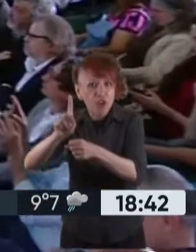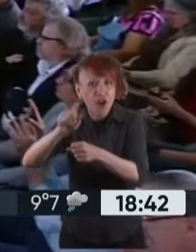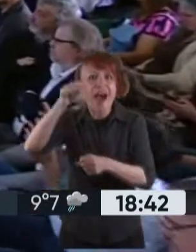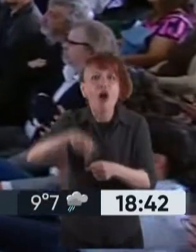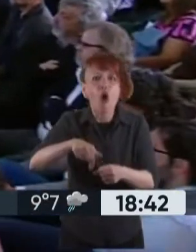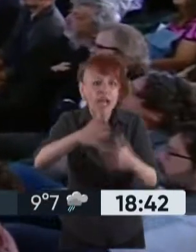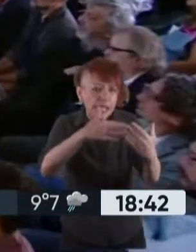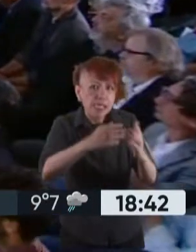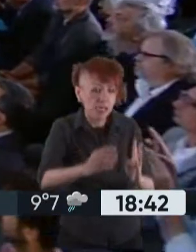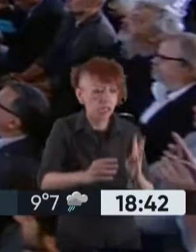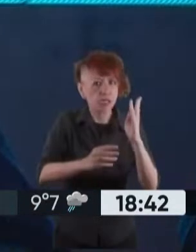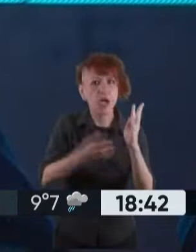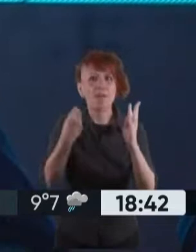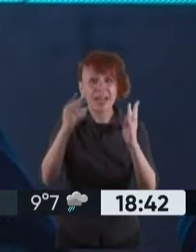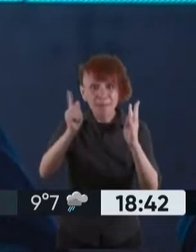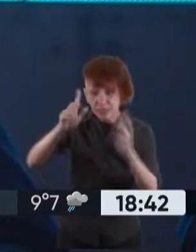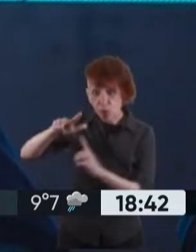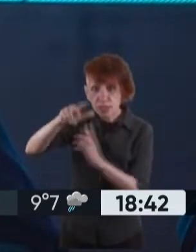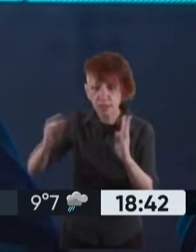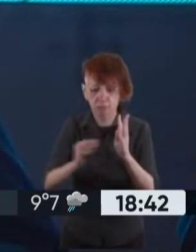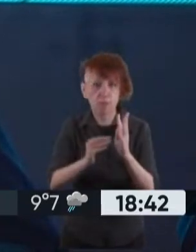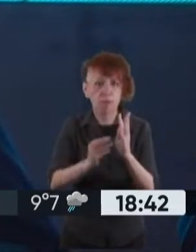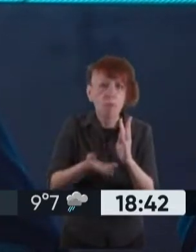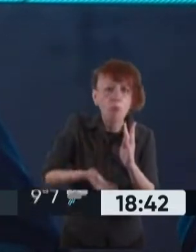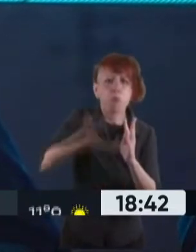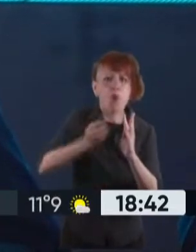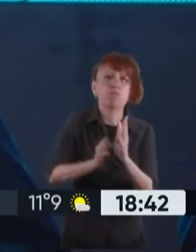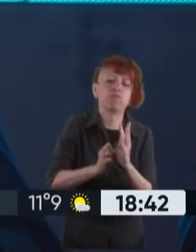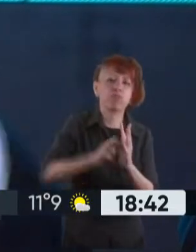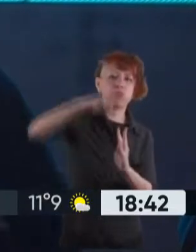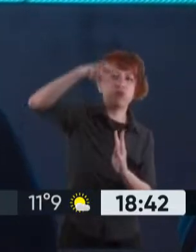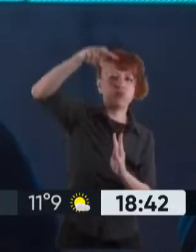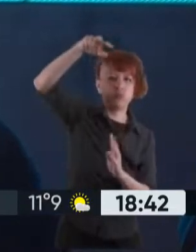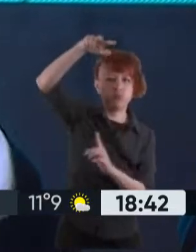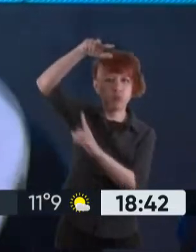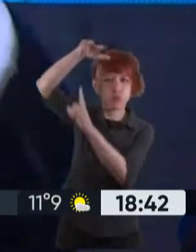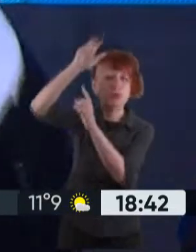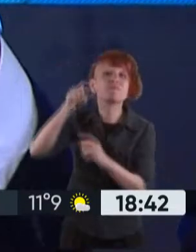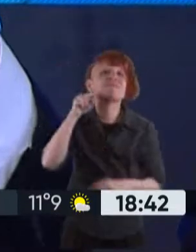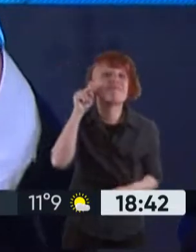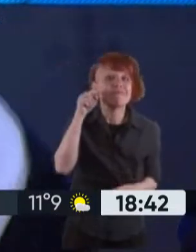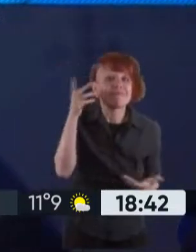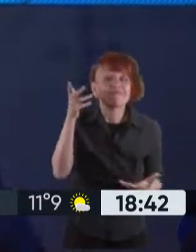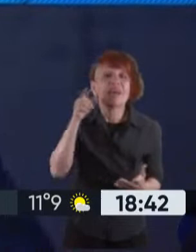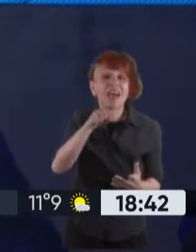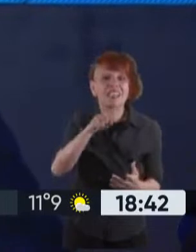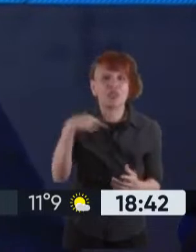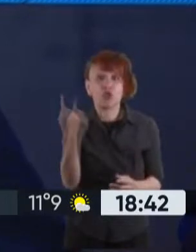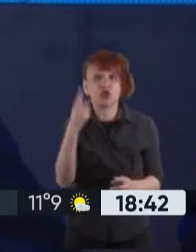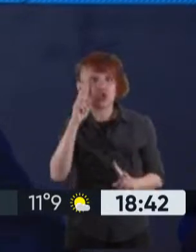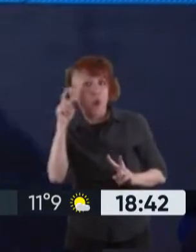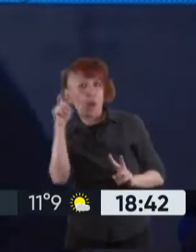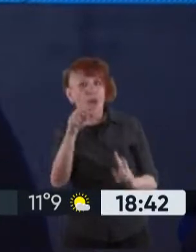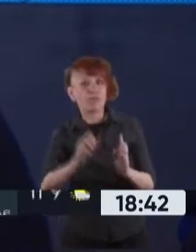órbita, para tener el cohete que lo impulse y poder ver salir nuestros satélites a